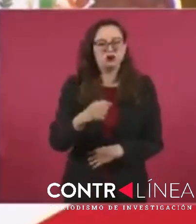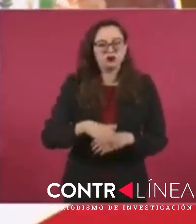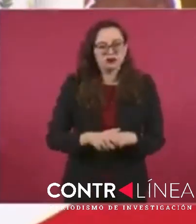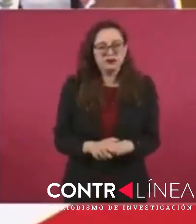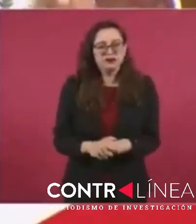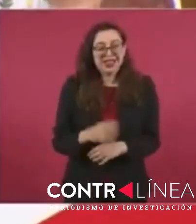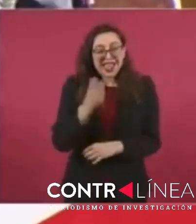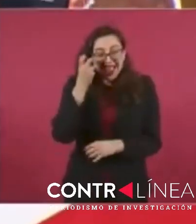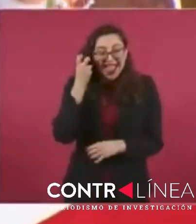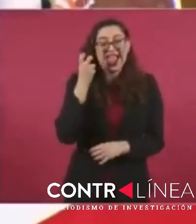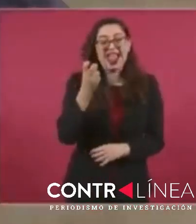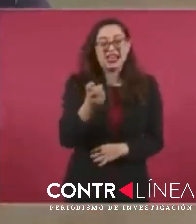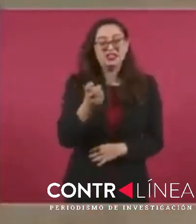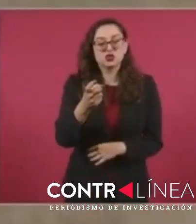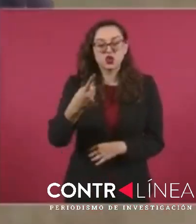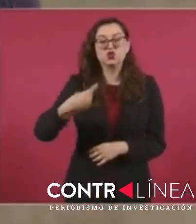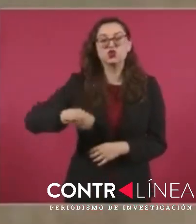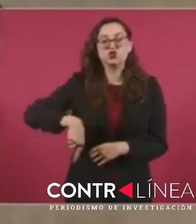Queremos